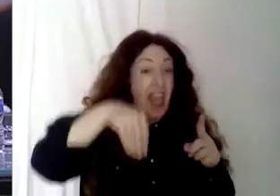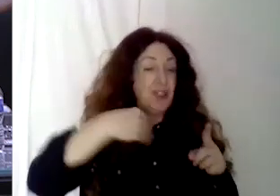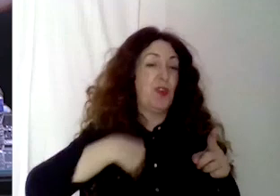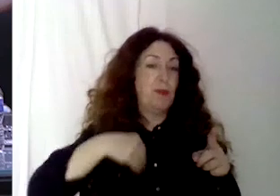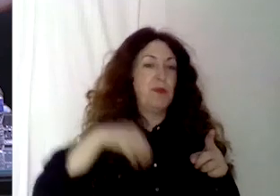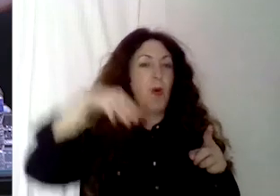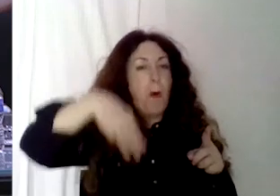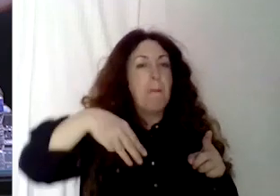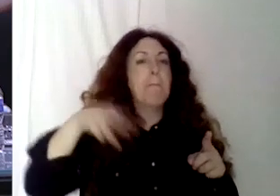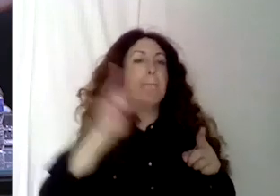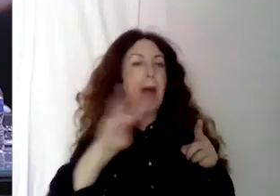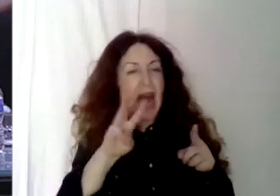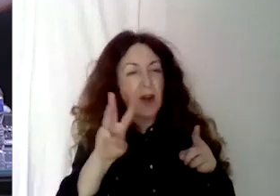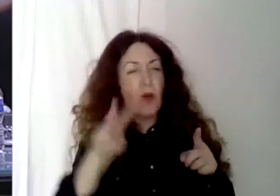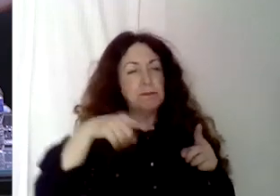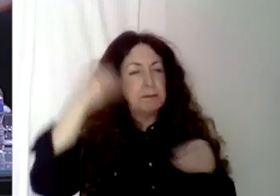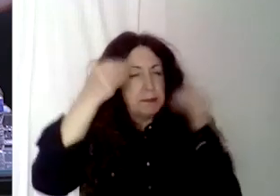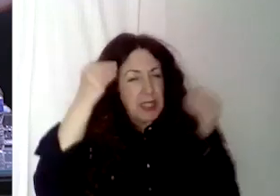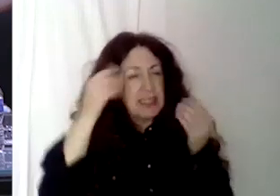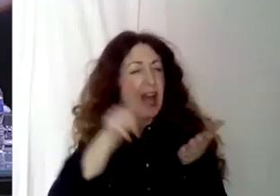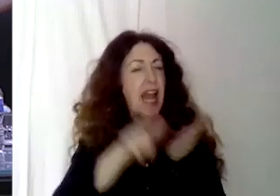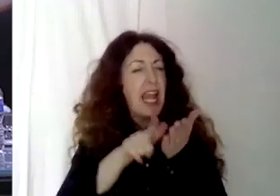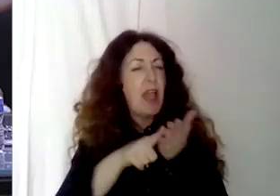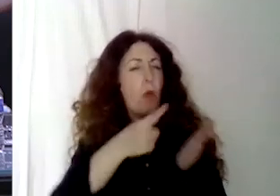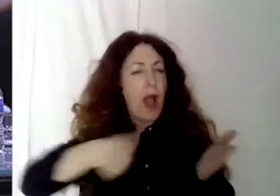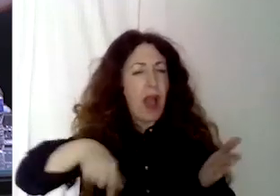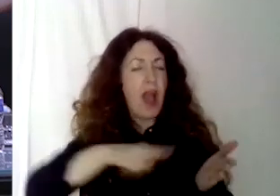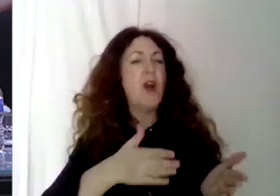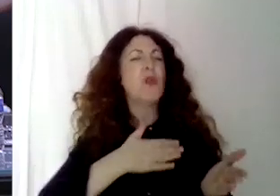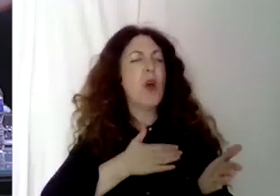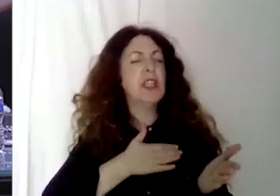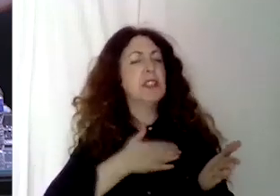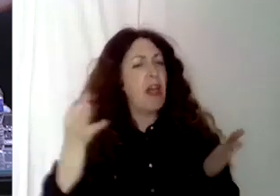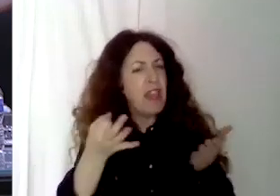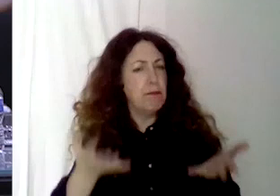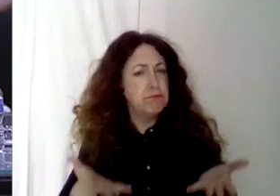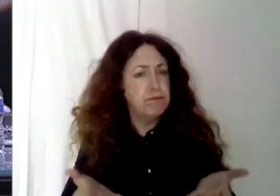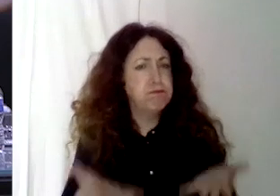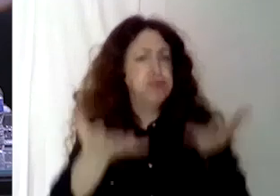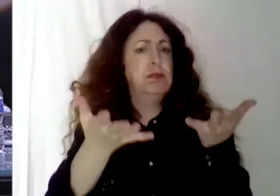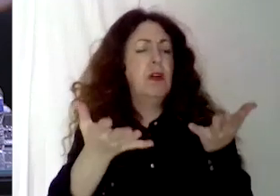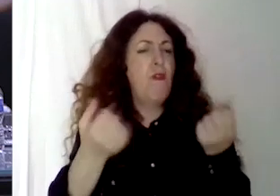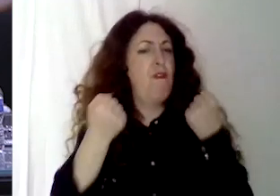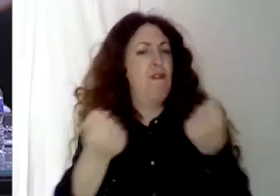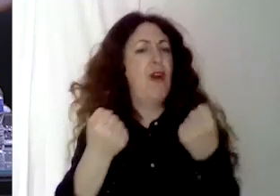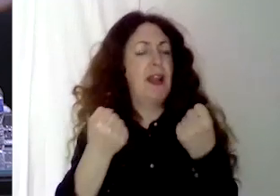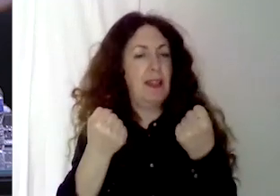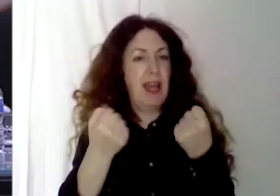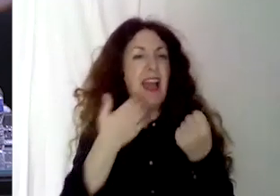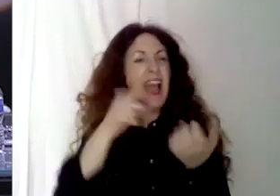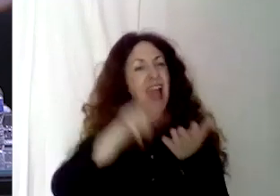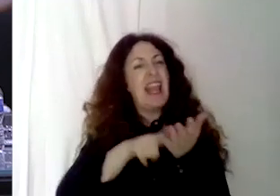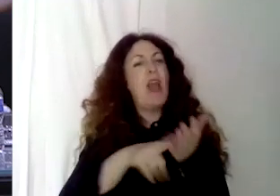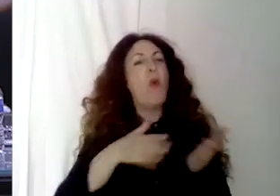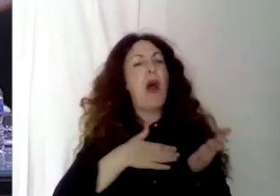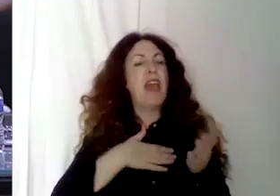lengua nuestra, a la lengua que va a ser del imperio, diciendo aquello que John Dee dijo: alguna vez esta